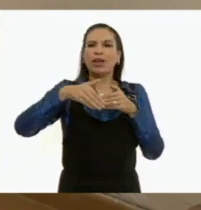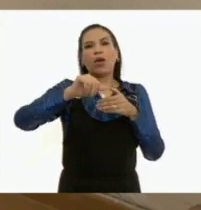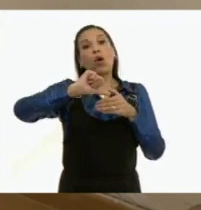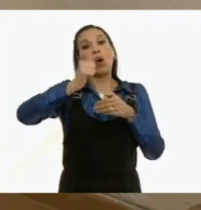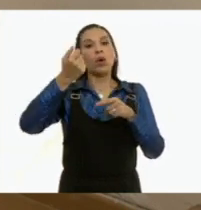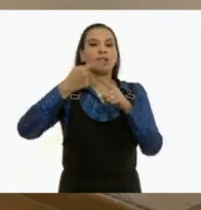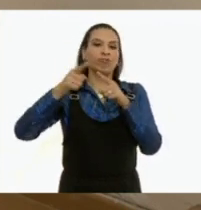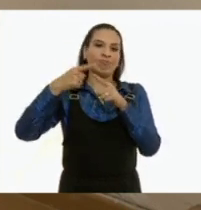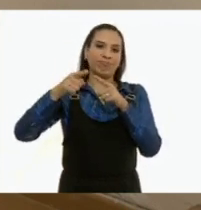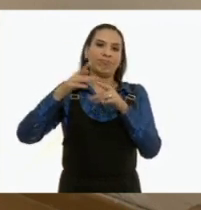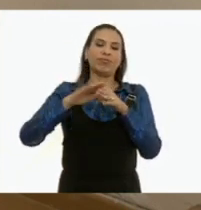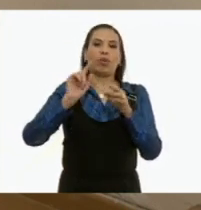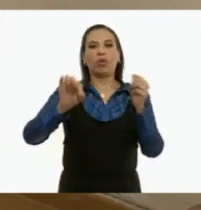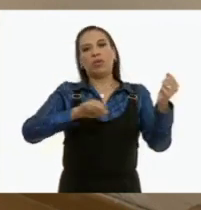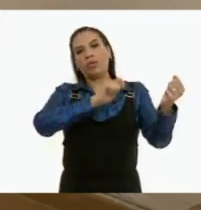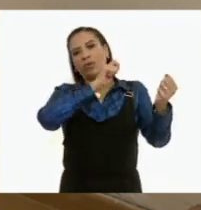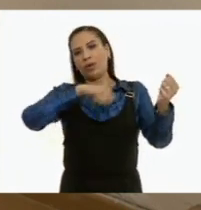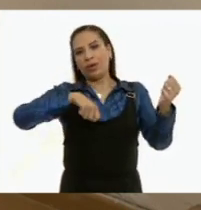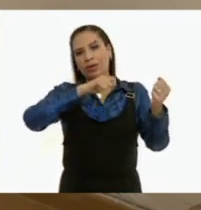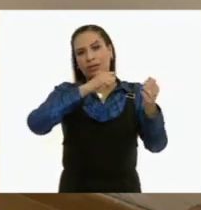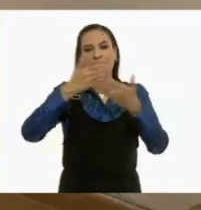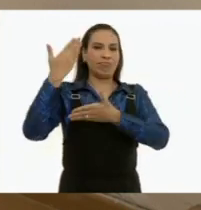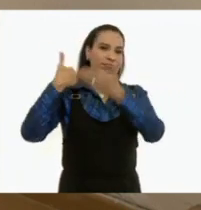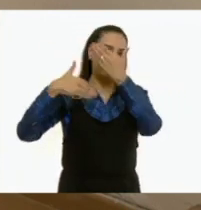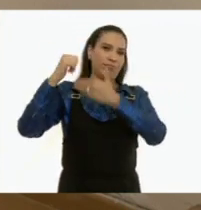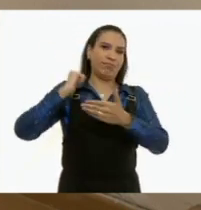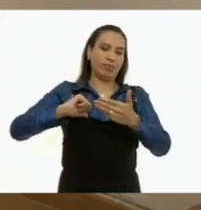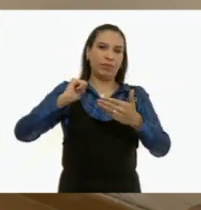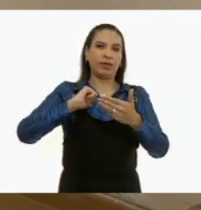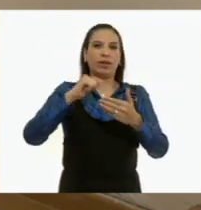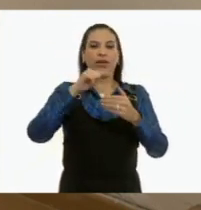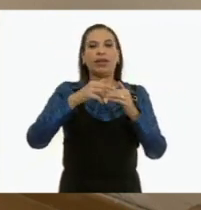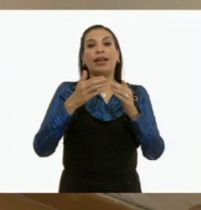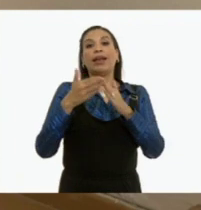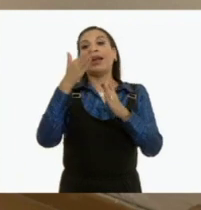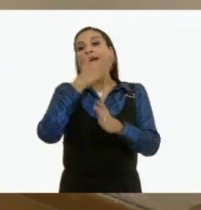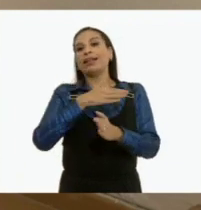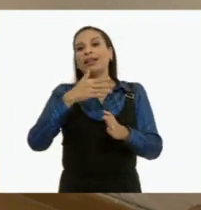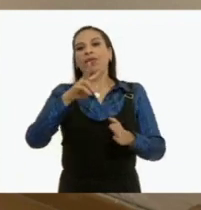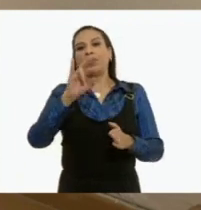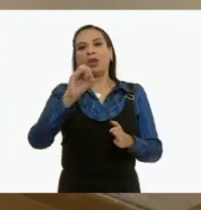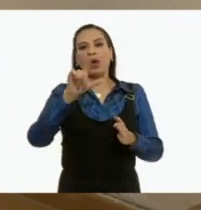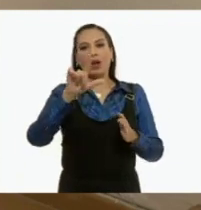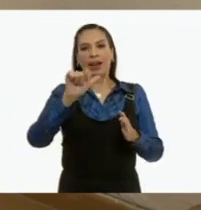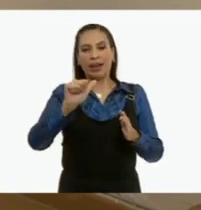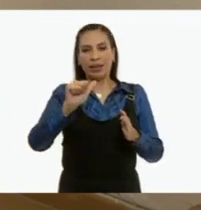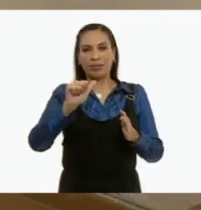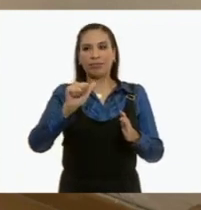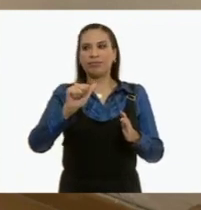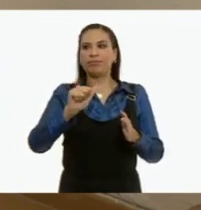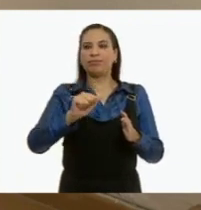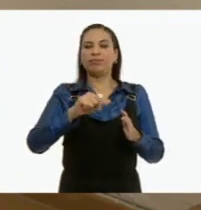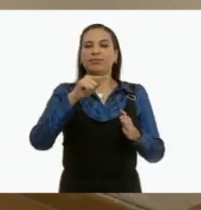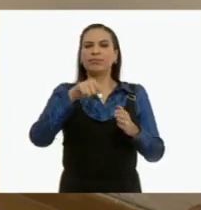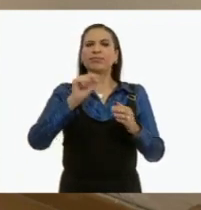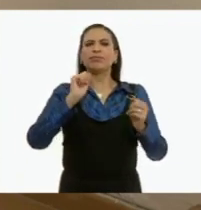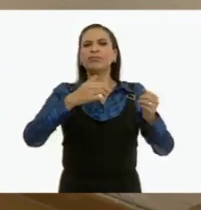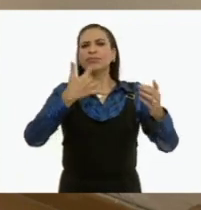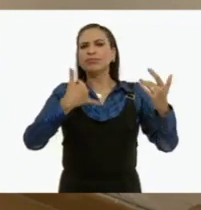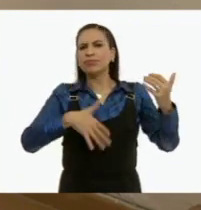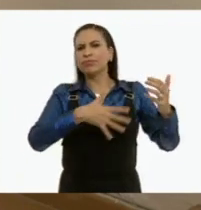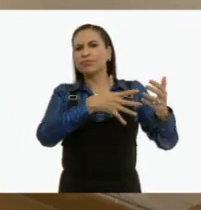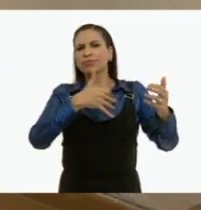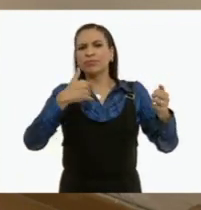otros instrumentos como el violín, por ejemplo. Su antecesor es la viola de gamba. Es un instrumento que